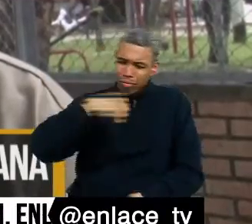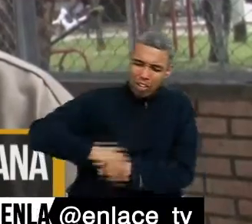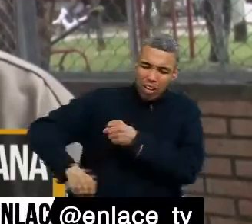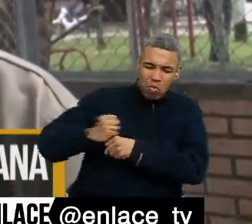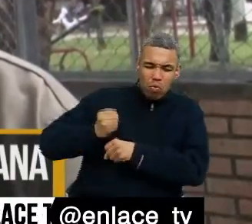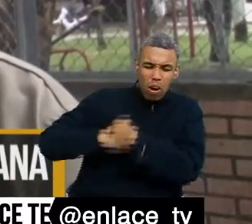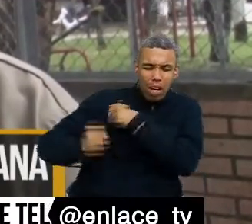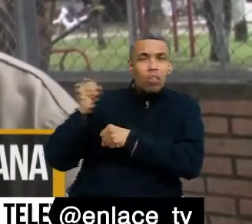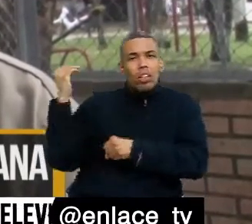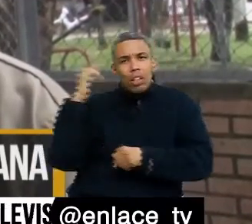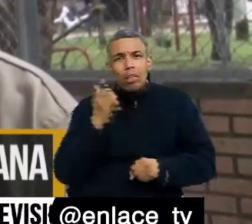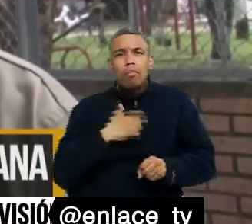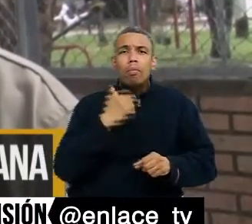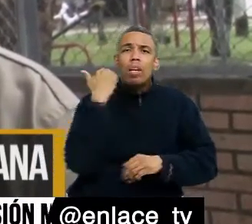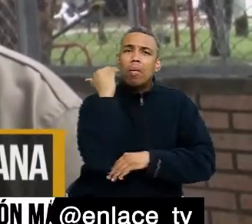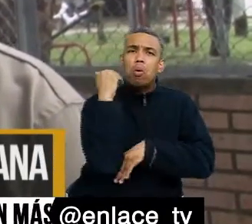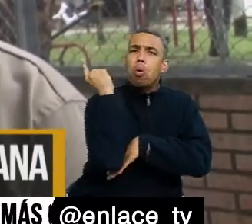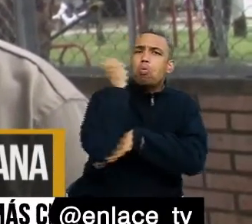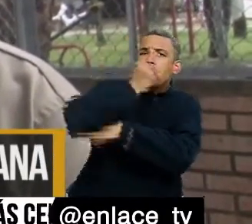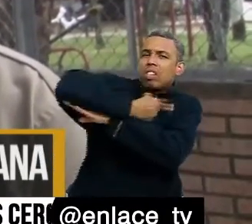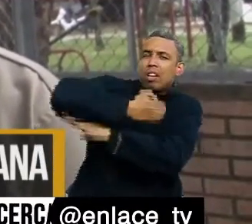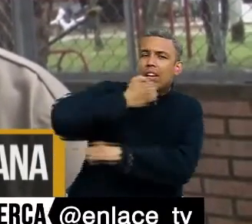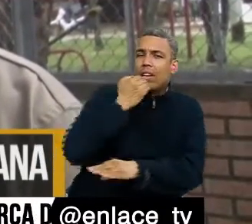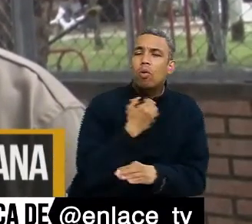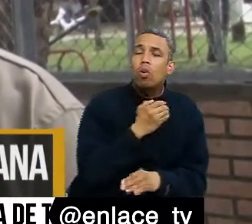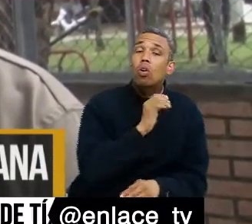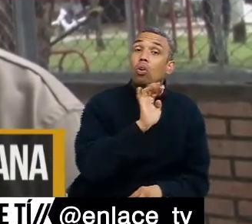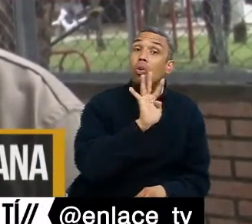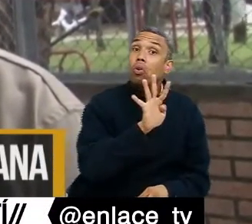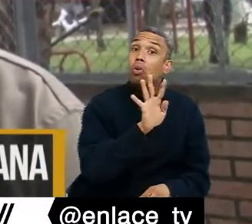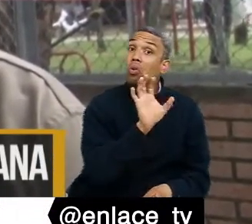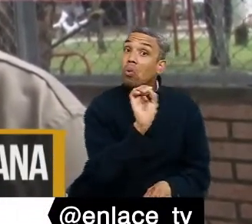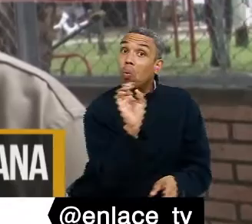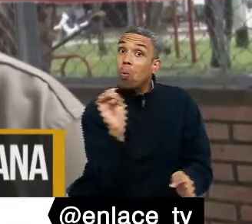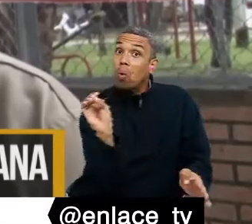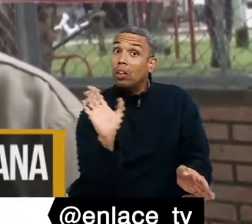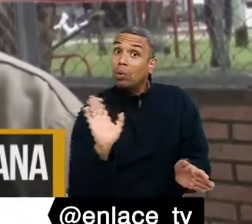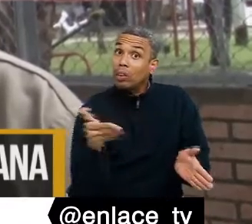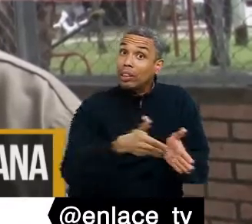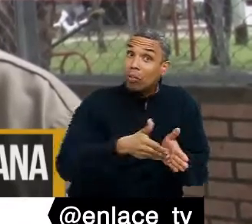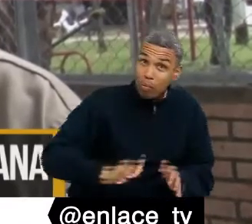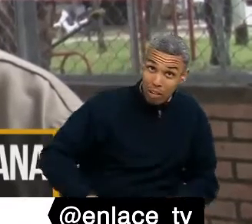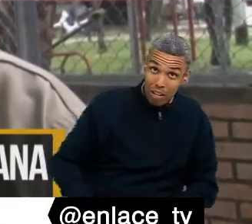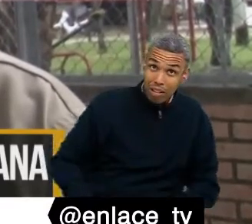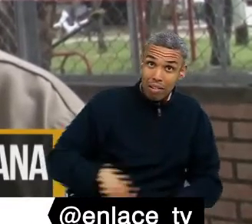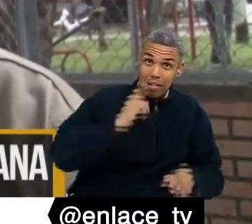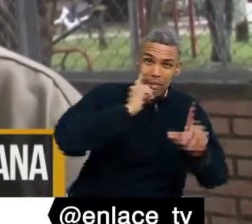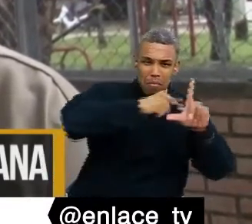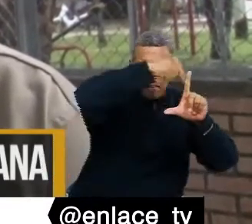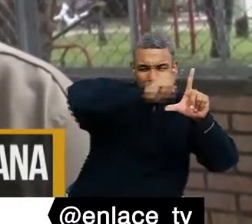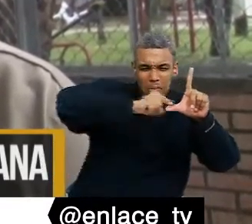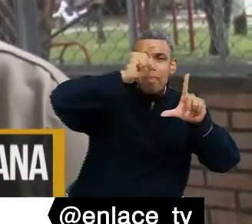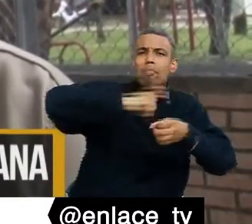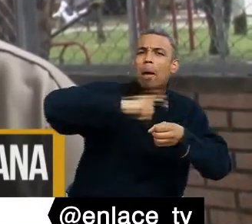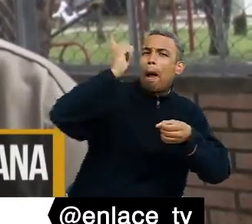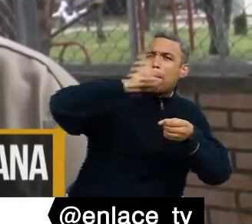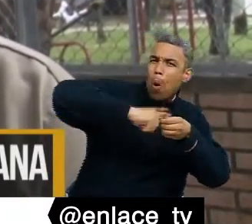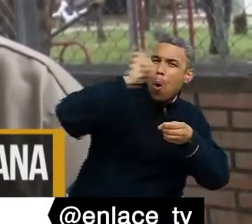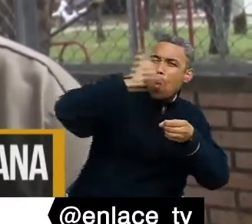440 mil barriles diarios en un momento determinado. Este era un campo operado inicialmente por la British Petroleum, una